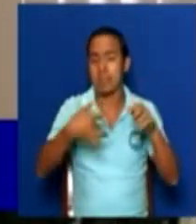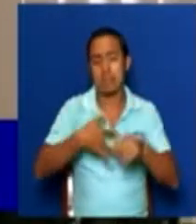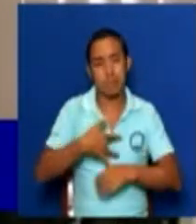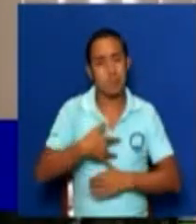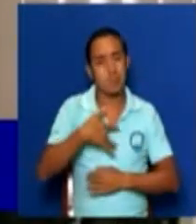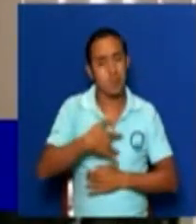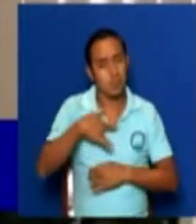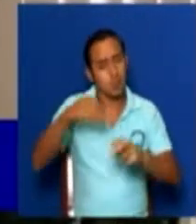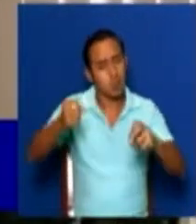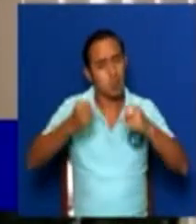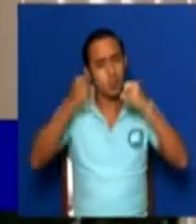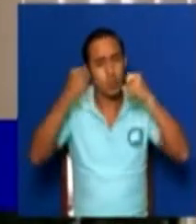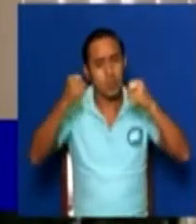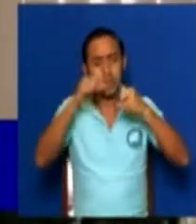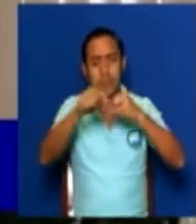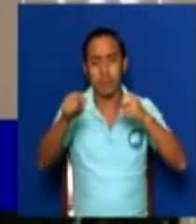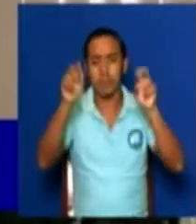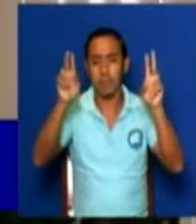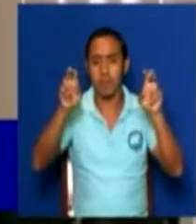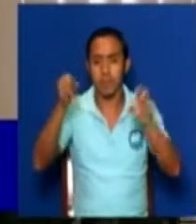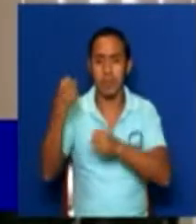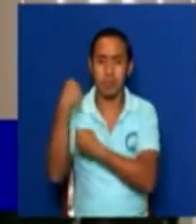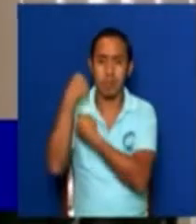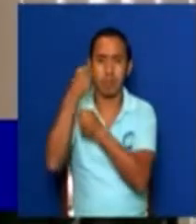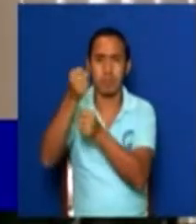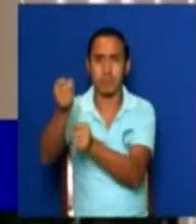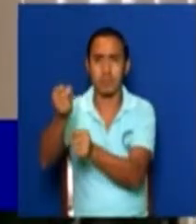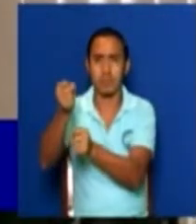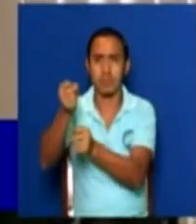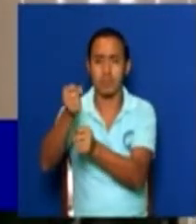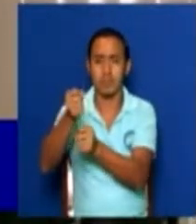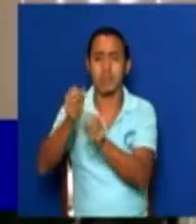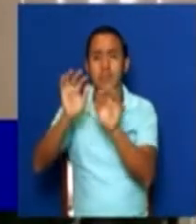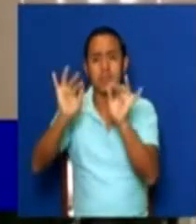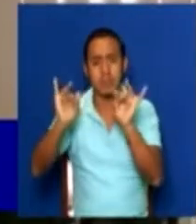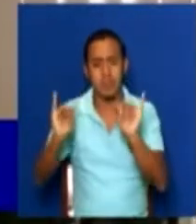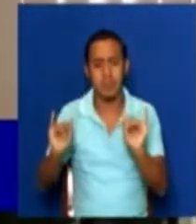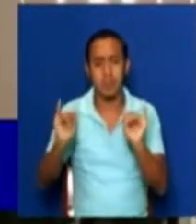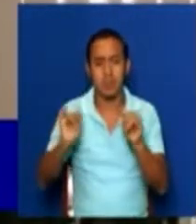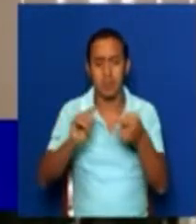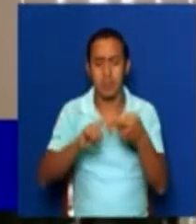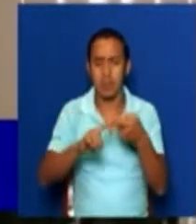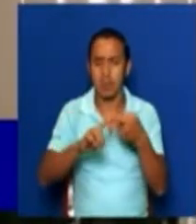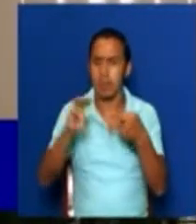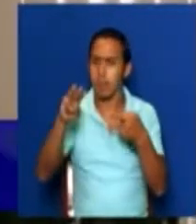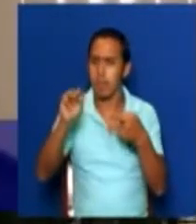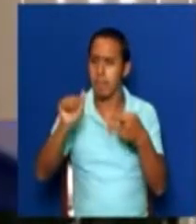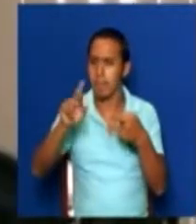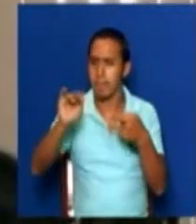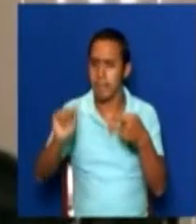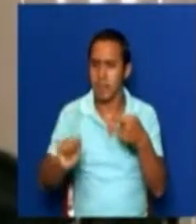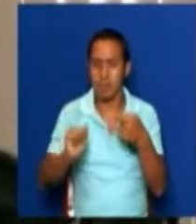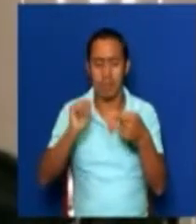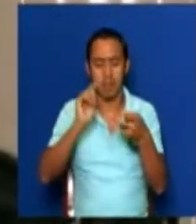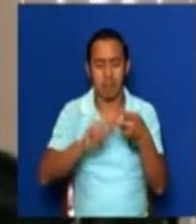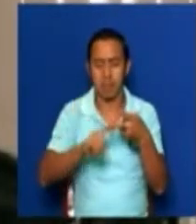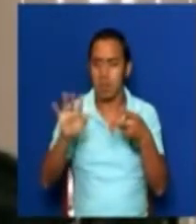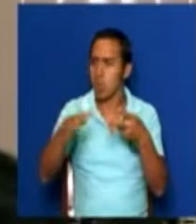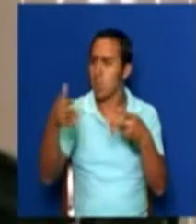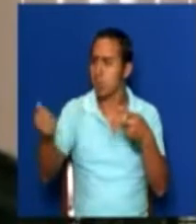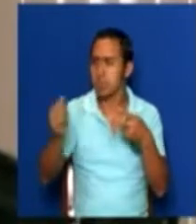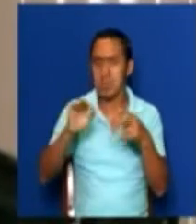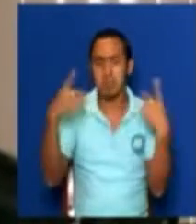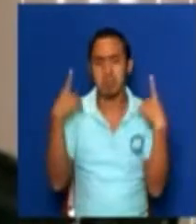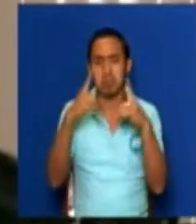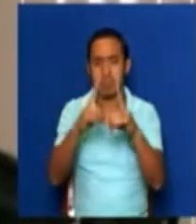necesario fortalecer es el tema del liderazgo. De hecho, acabamos de regresar, María Germania aquí está conmigo y otra compañera directiva